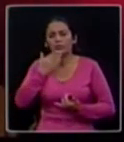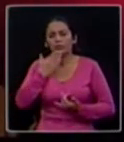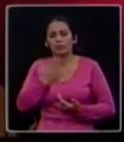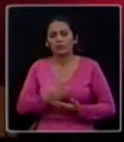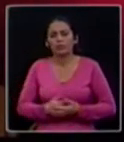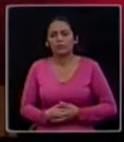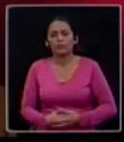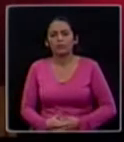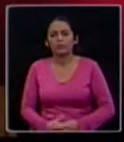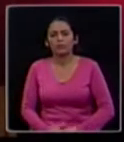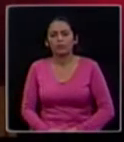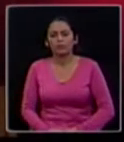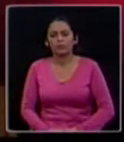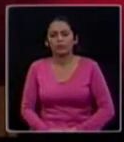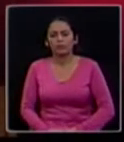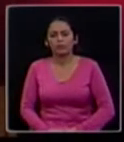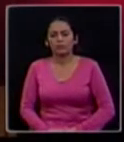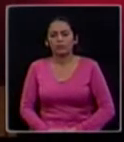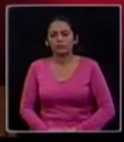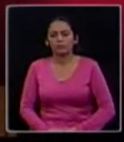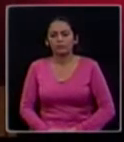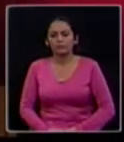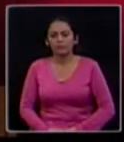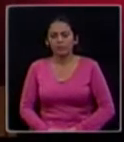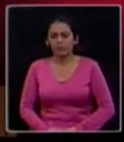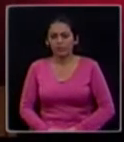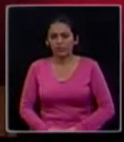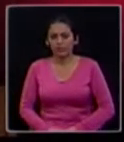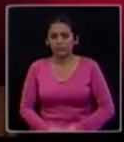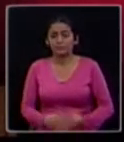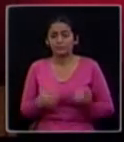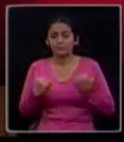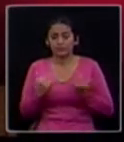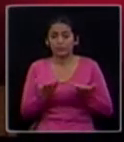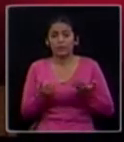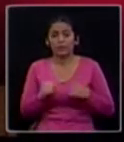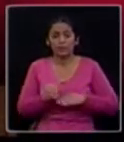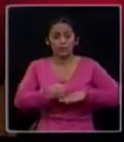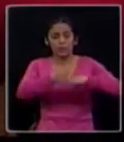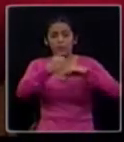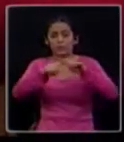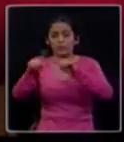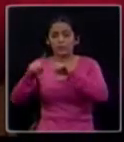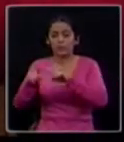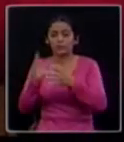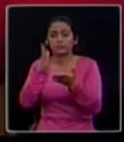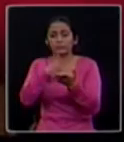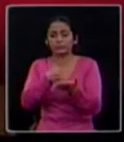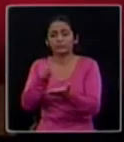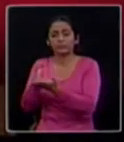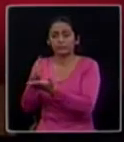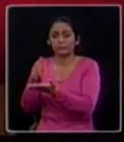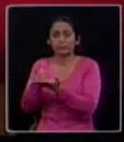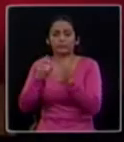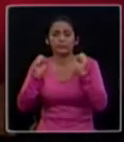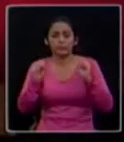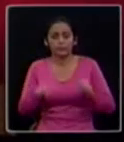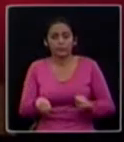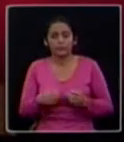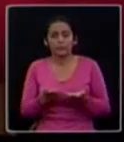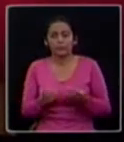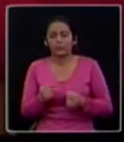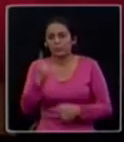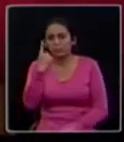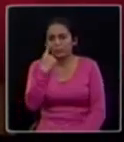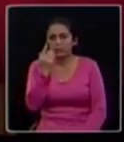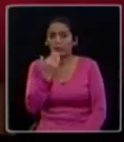estimado Javier, por eso es fundamental que acudamos a cuanta instancia sea necesaria, uh-huh. pero sobre todo también a indicar todas las actuaciones hacia la ciudadanía. Por